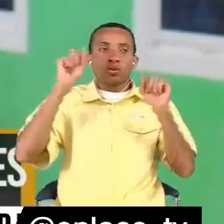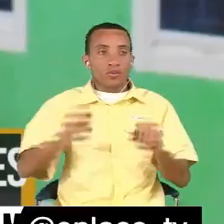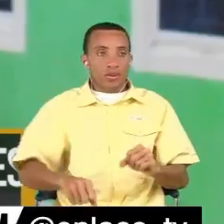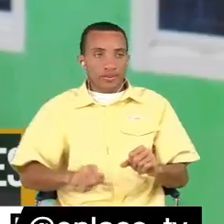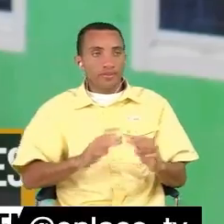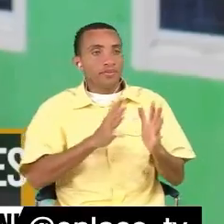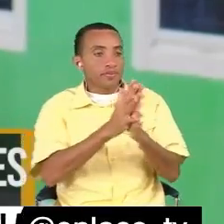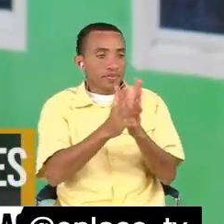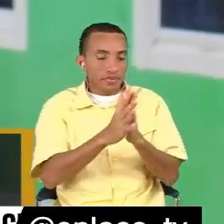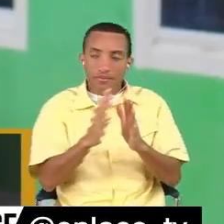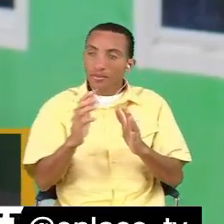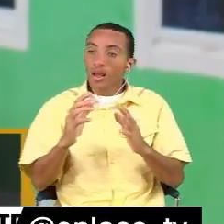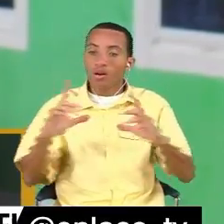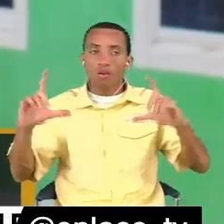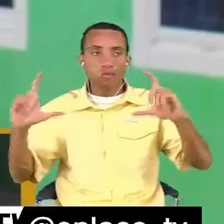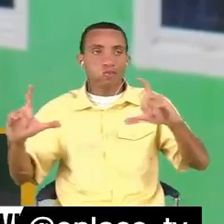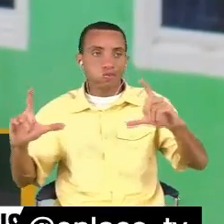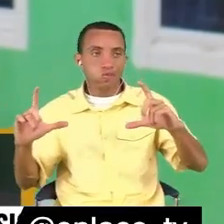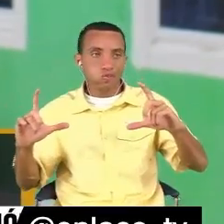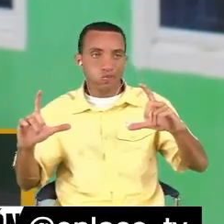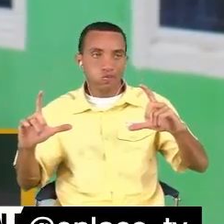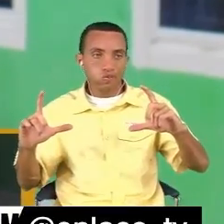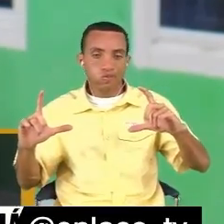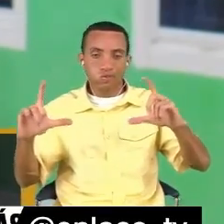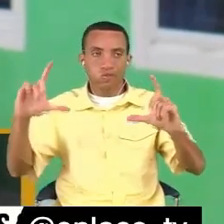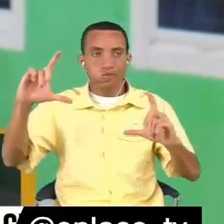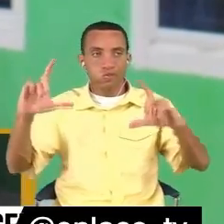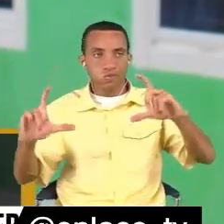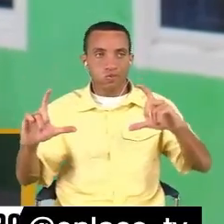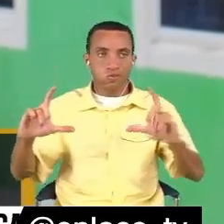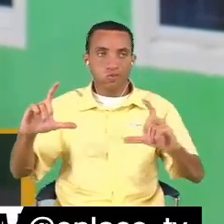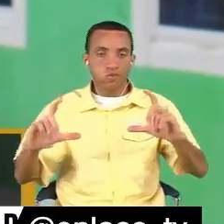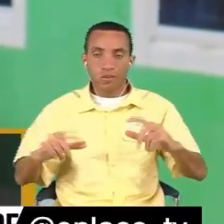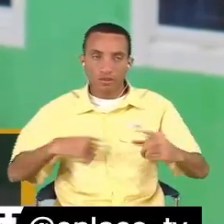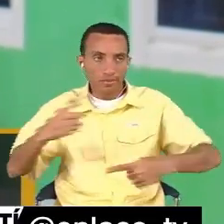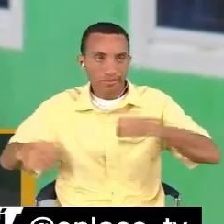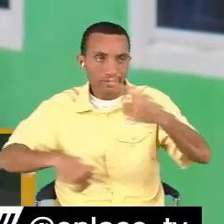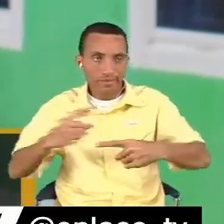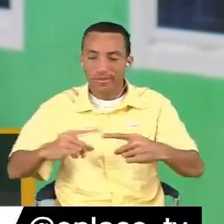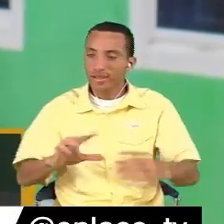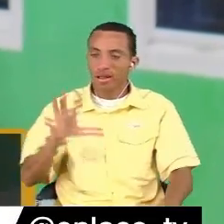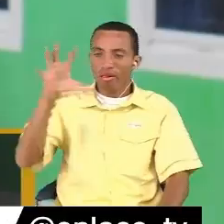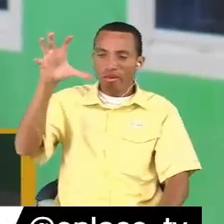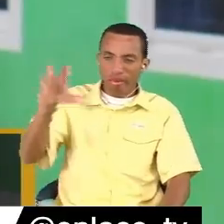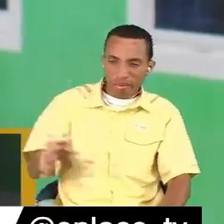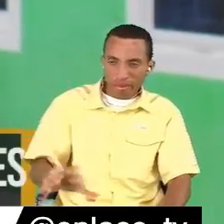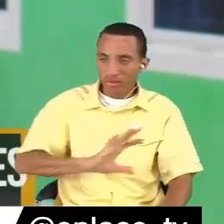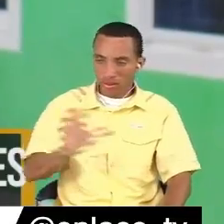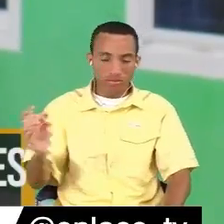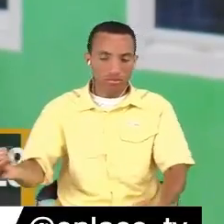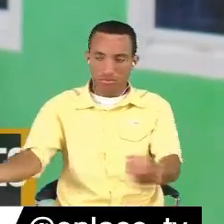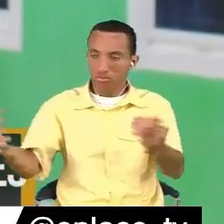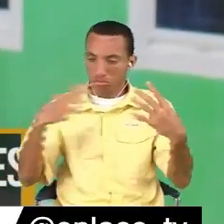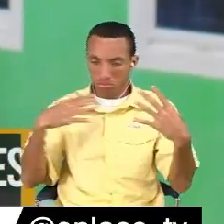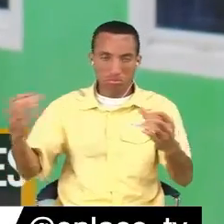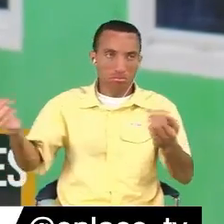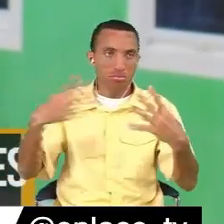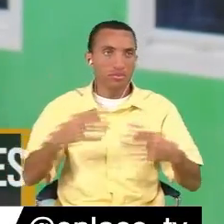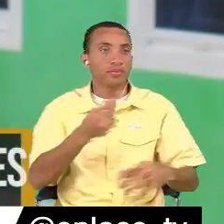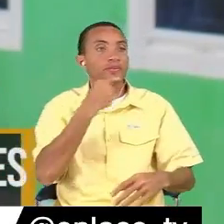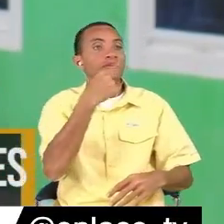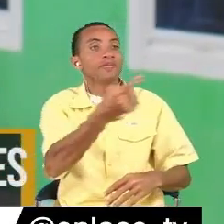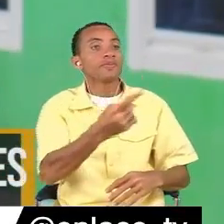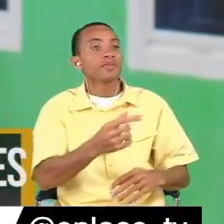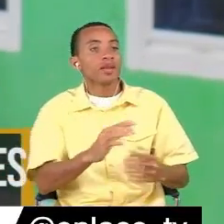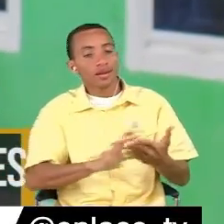acá a este punto las llantas posibles de estas llantas que pues que ya no se están utilizando, decirle al señor que